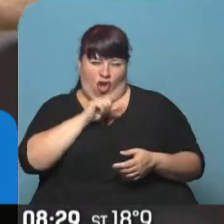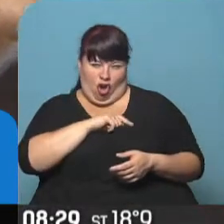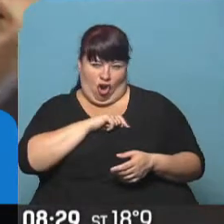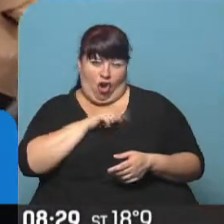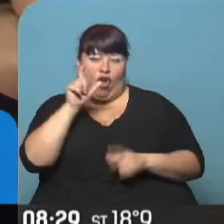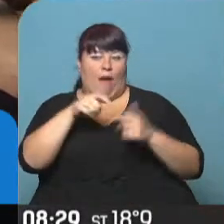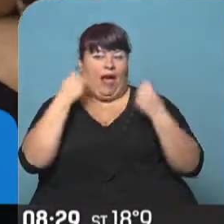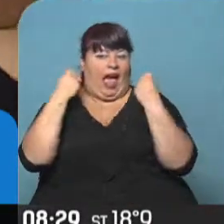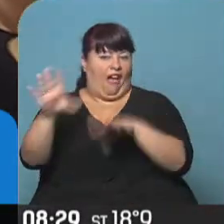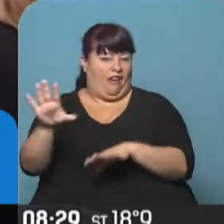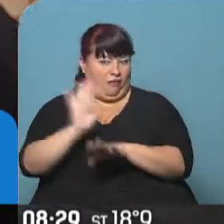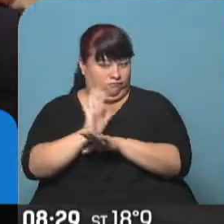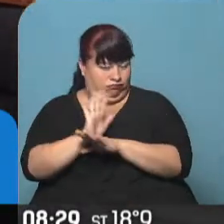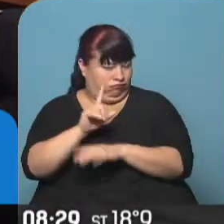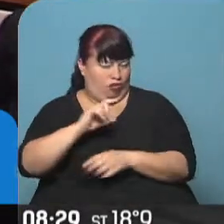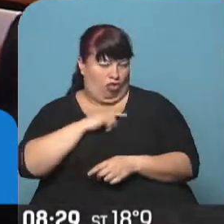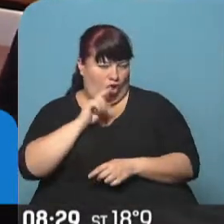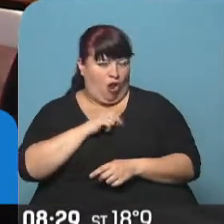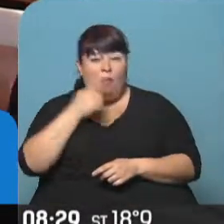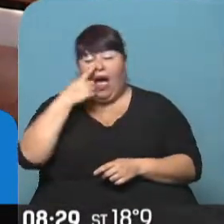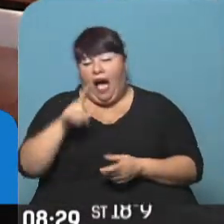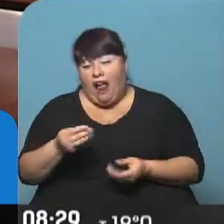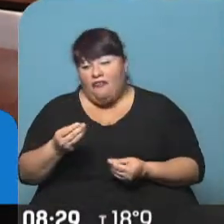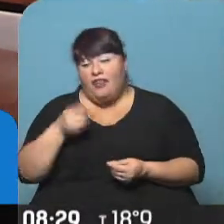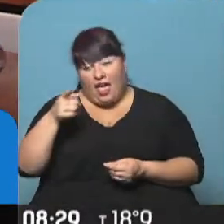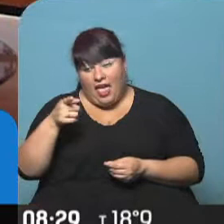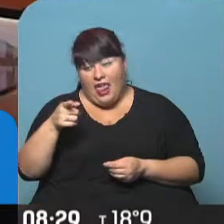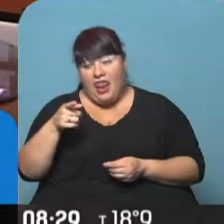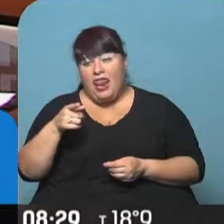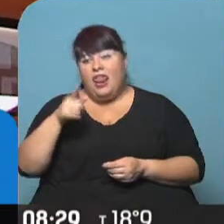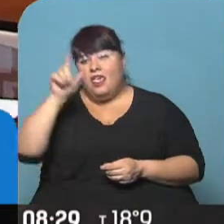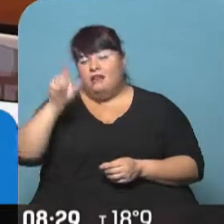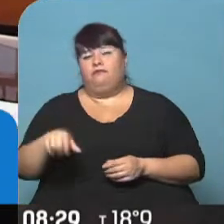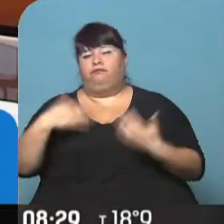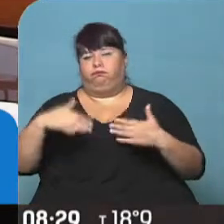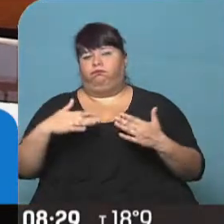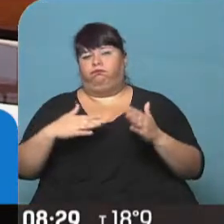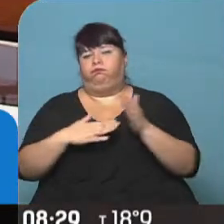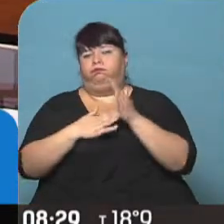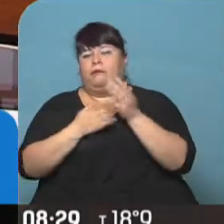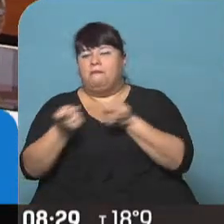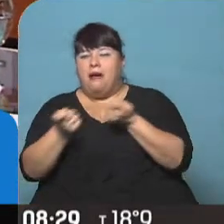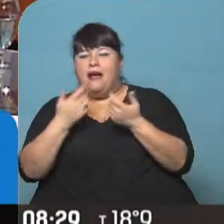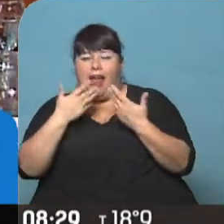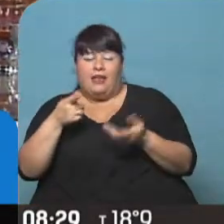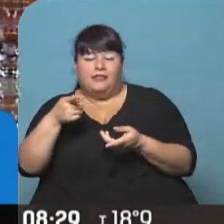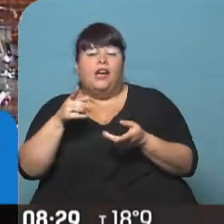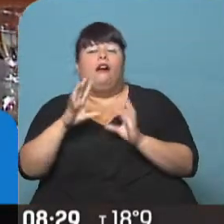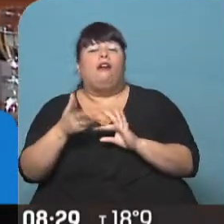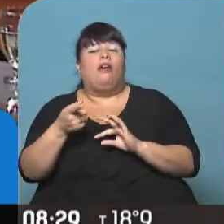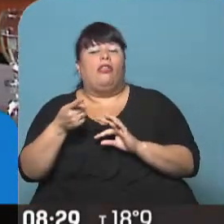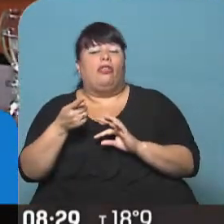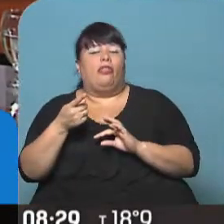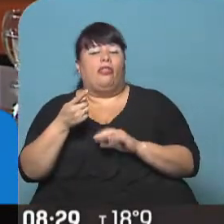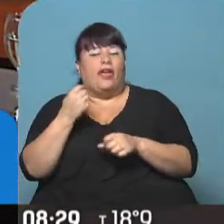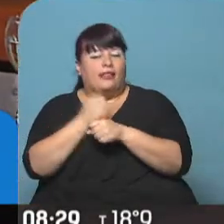gente que lo dejó solo, digamos, porque finalmente él fue, digamos, un gran, te diría, lubricador, por decir una forma, de una